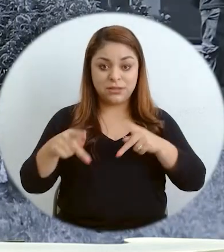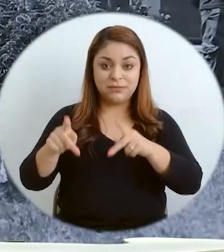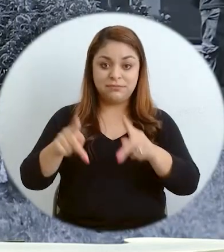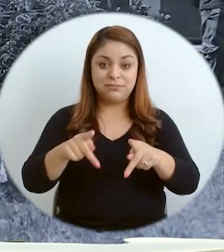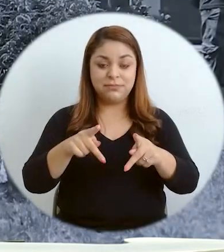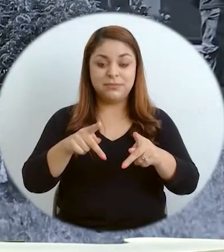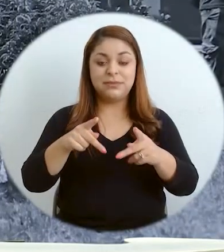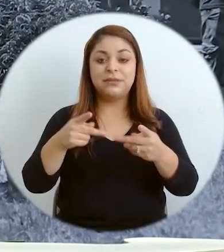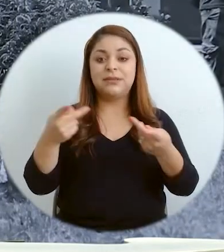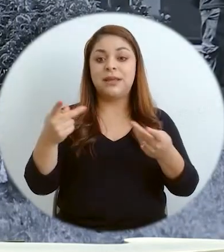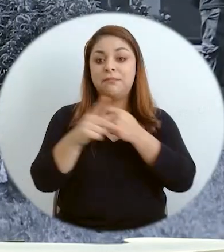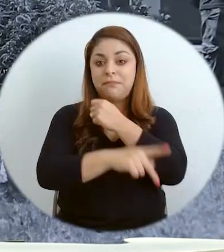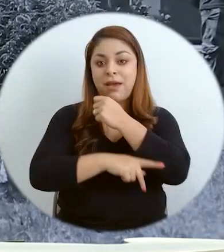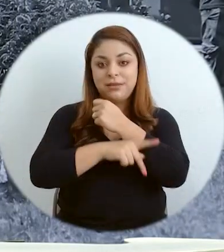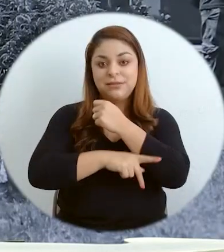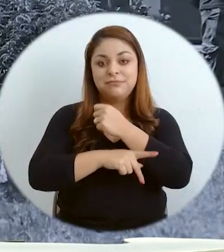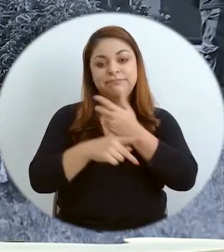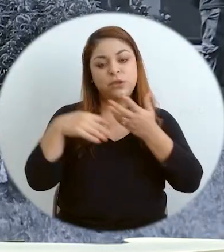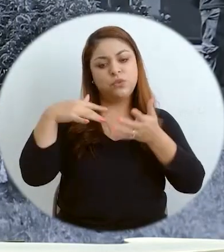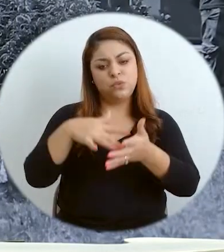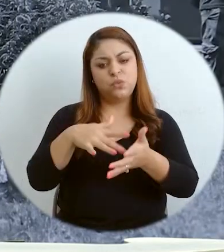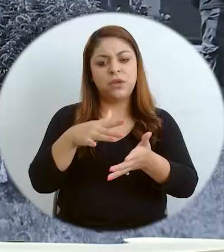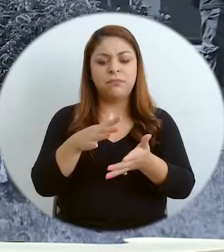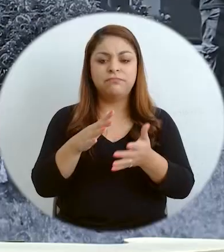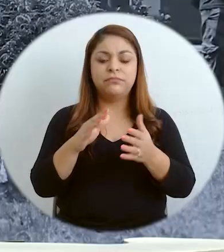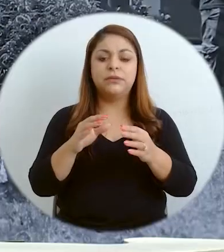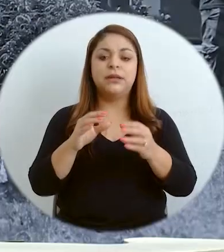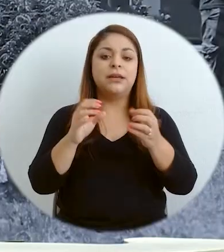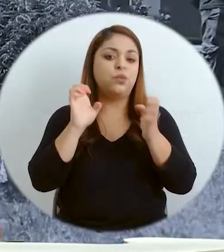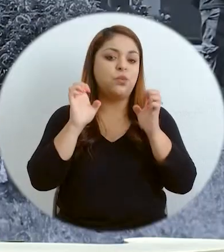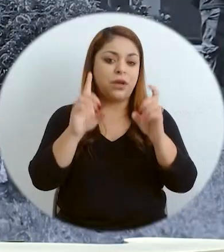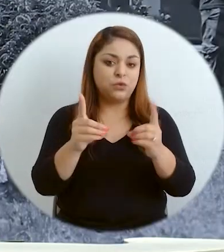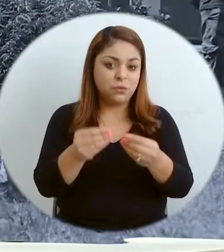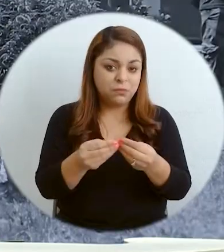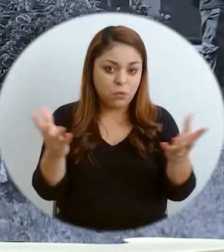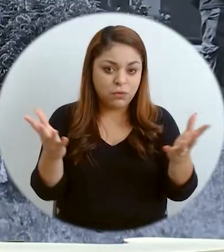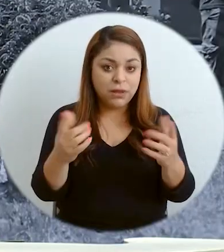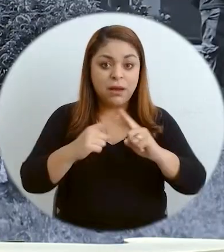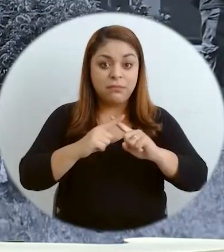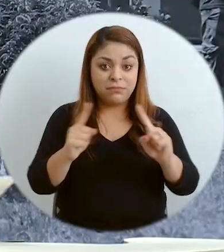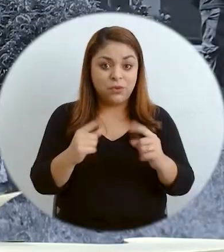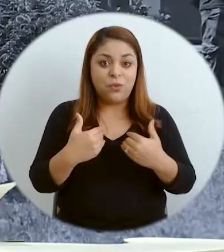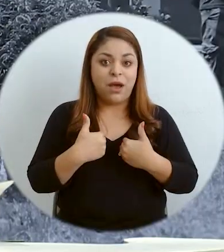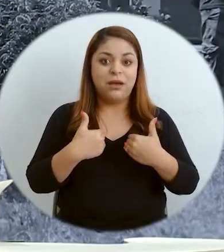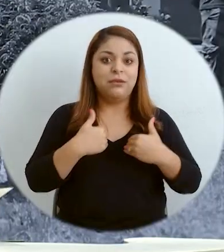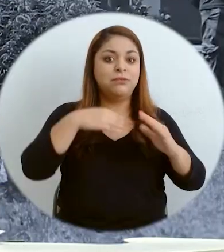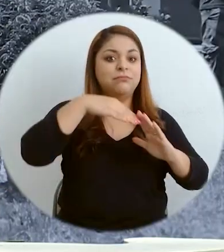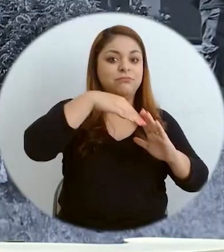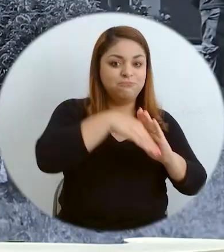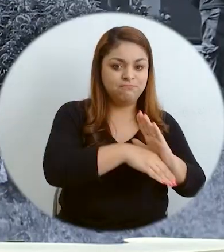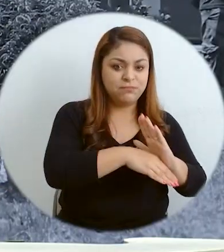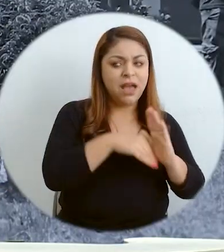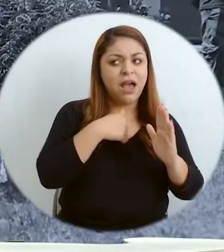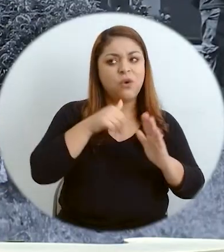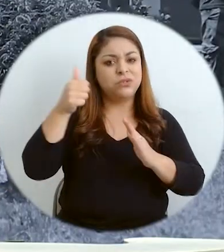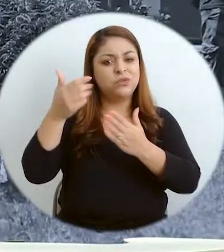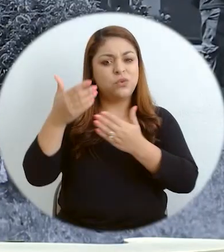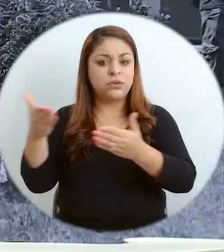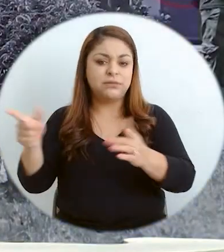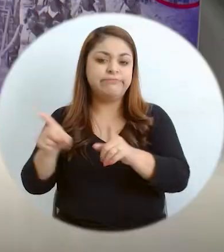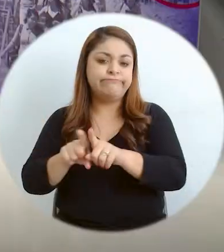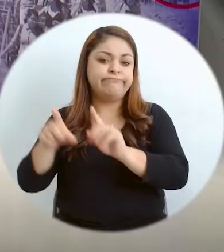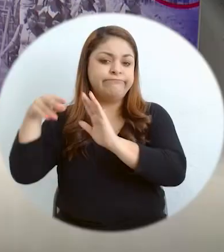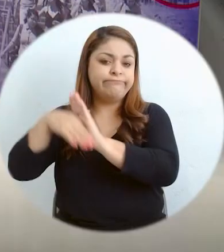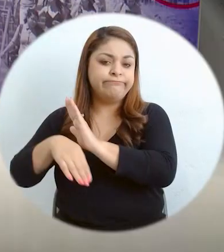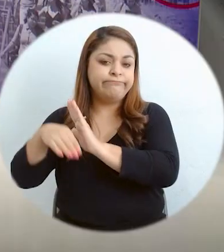educación pública, pero como tantas otras áreas del país, pues está en una situación de crisis que es realmente preocupante, ¿verdad? Iniciamos el